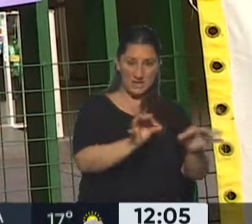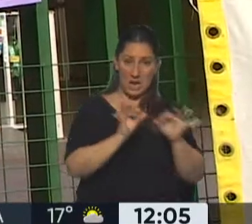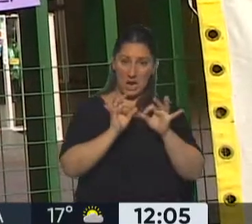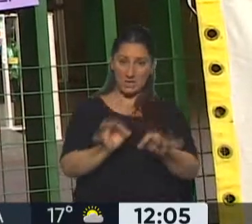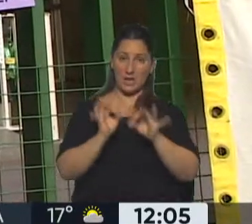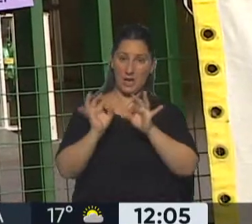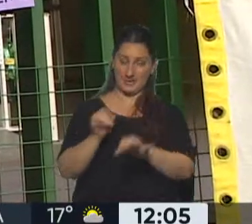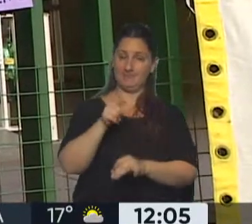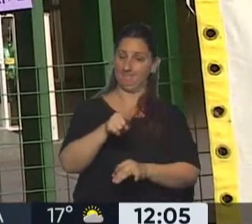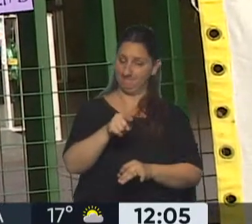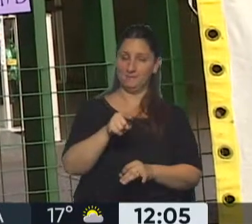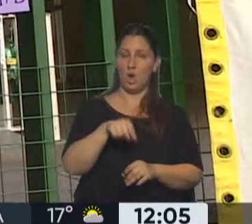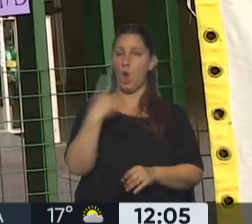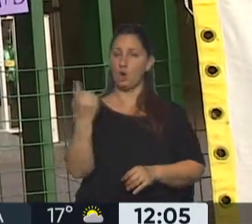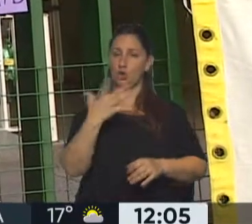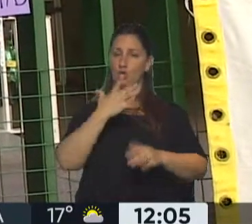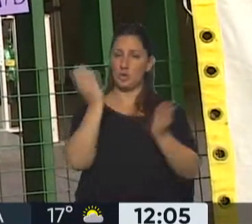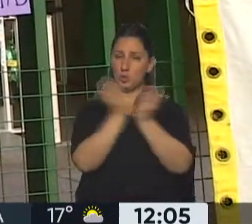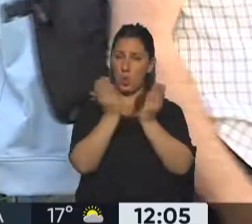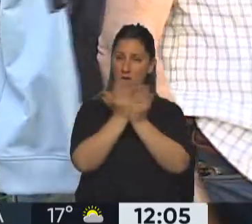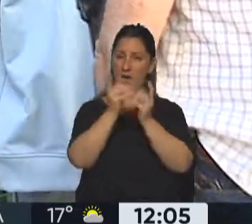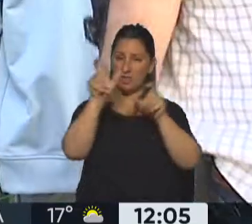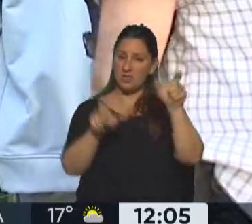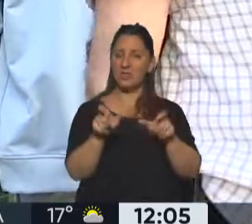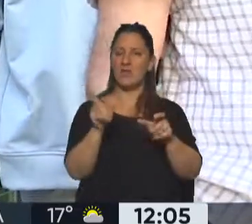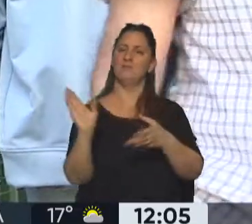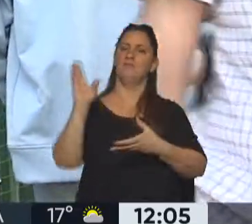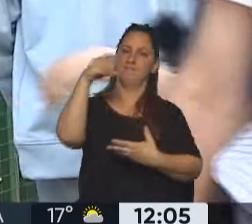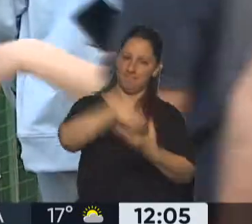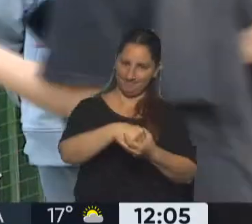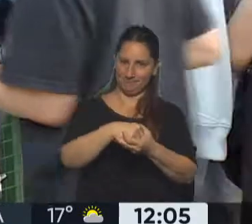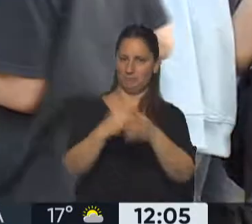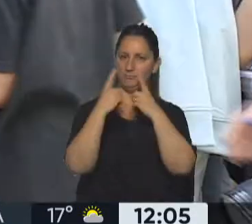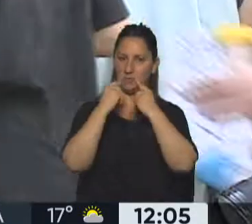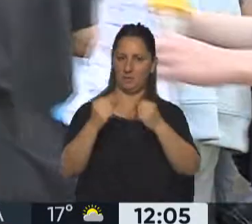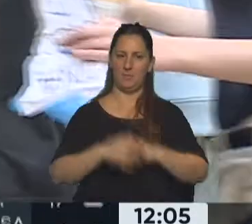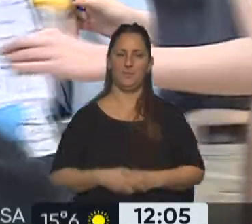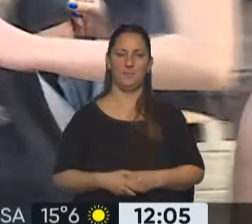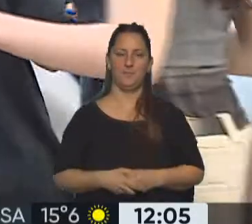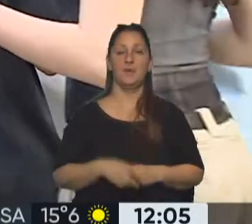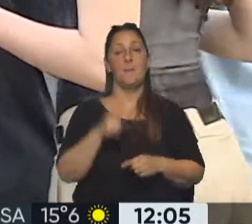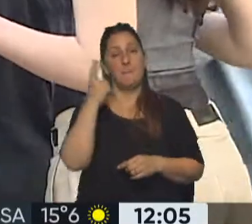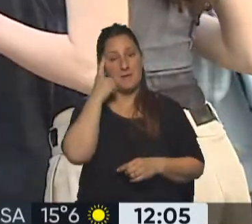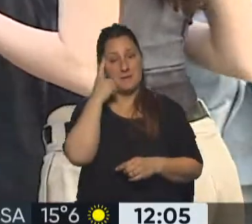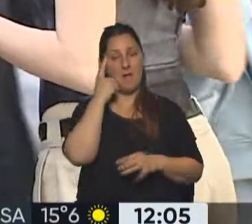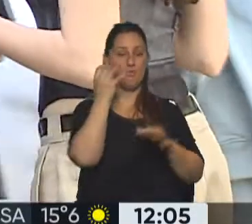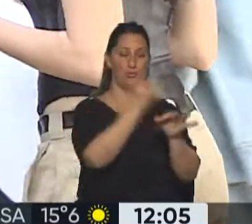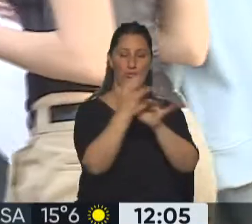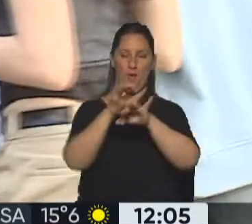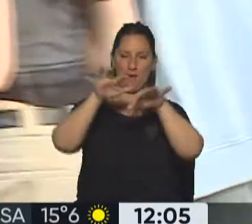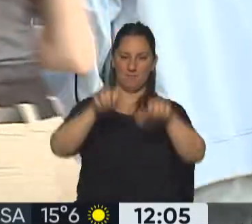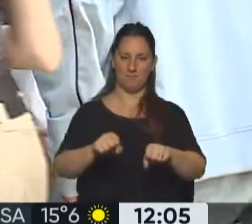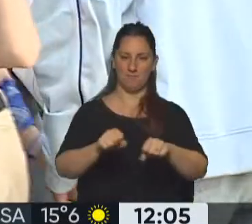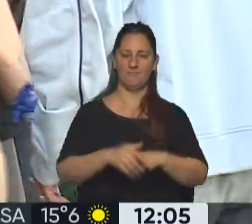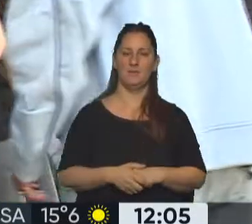también generó que otros alumnos, otros estudiantes se sumaran entonces a estas manifestaciones tomando establecimientos educativos. Allí